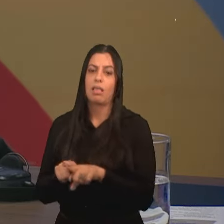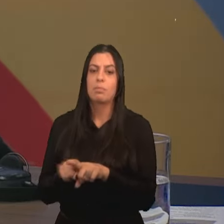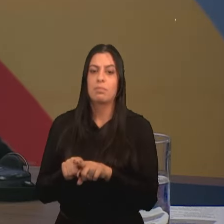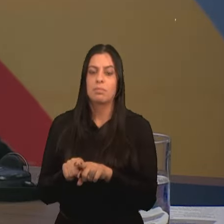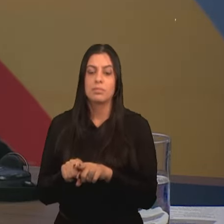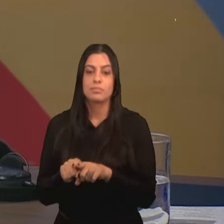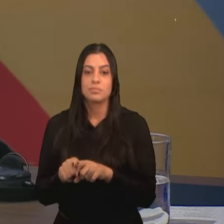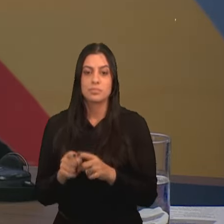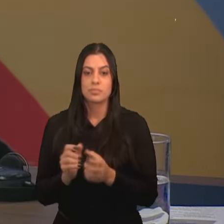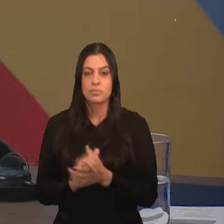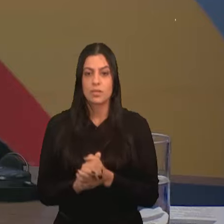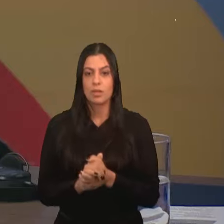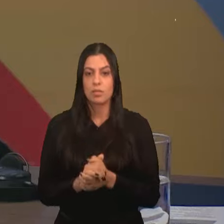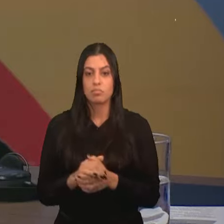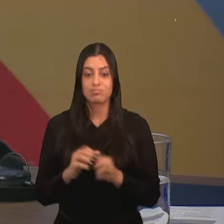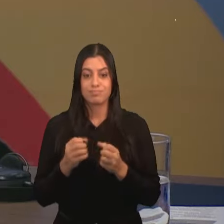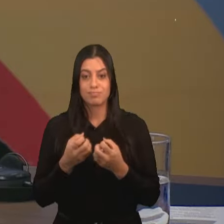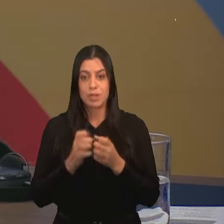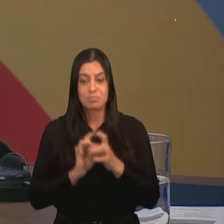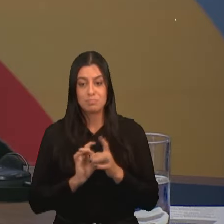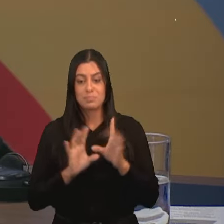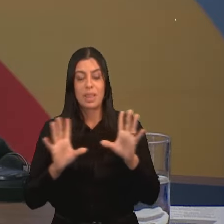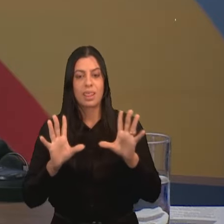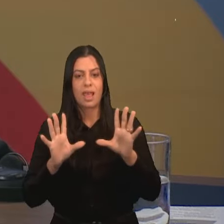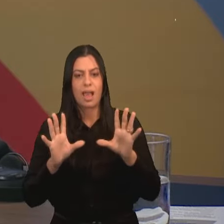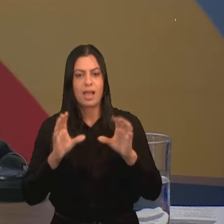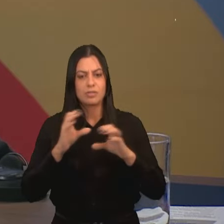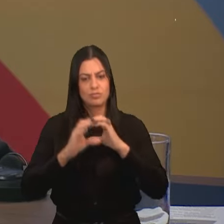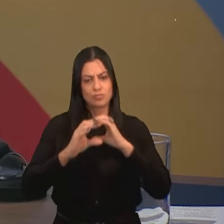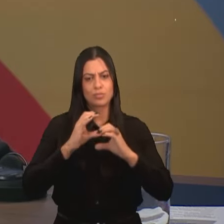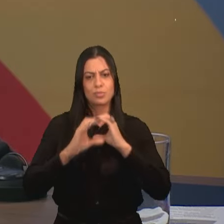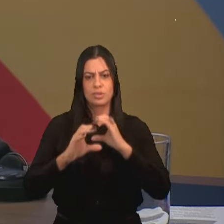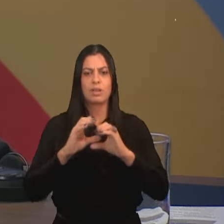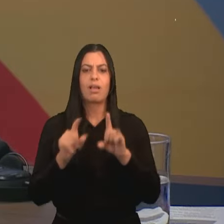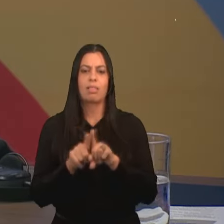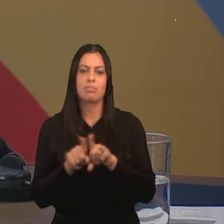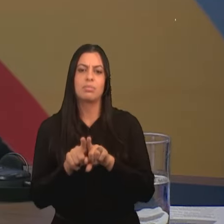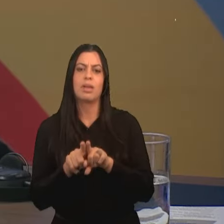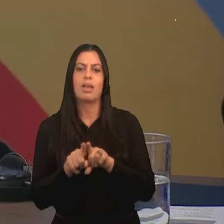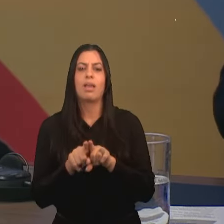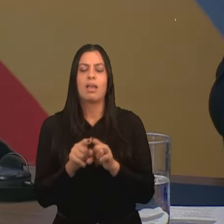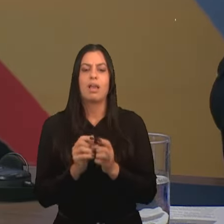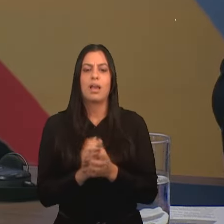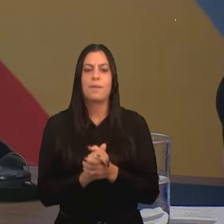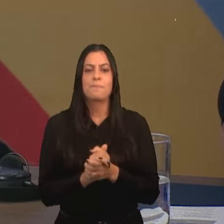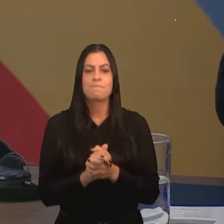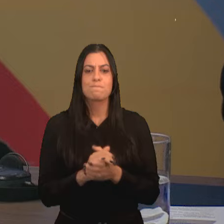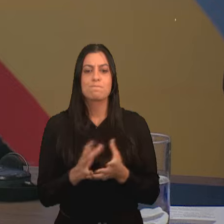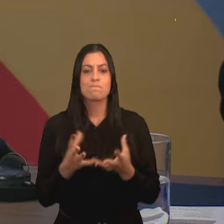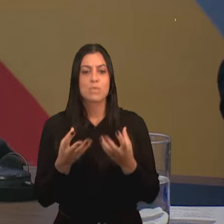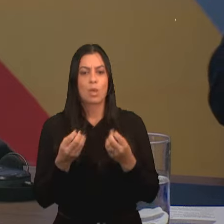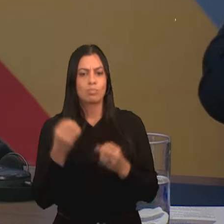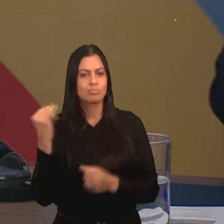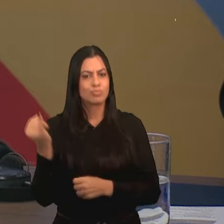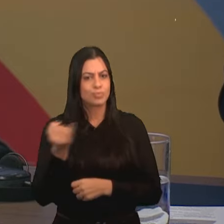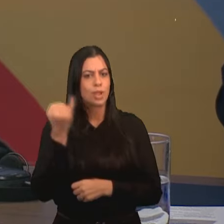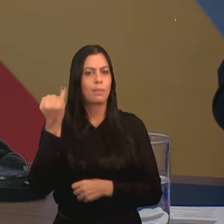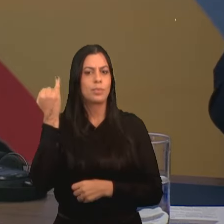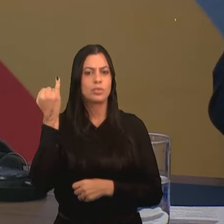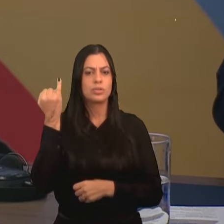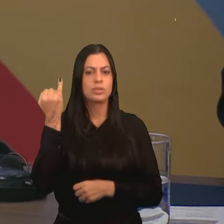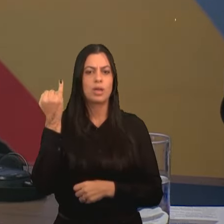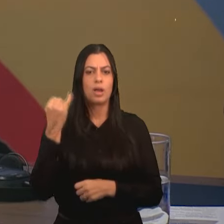Entonces, cuando hablamos de libertad de expresión, y ese es un aspecto, un derecho fundamental muy importante,